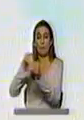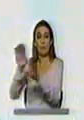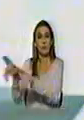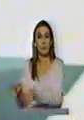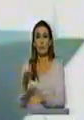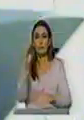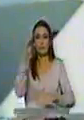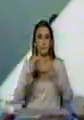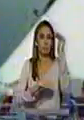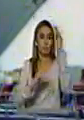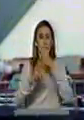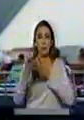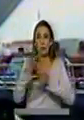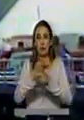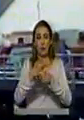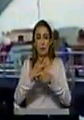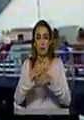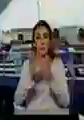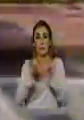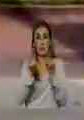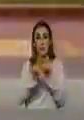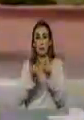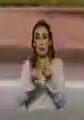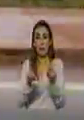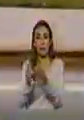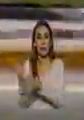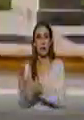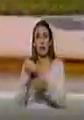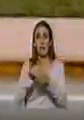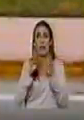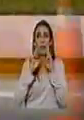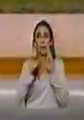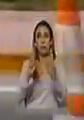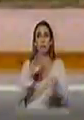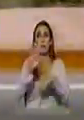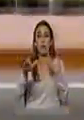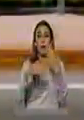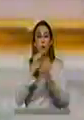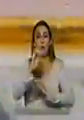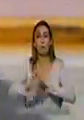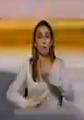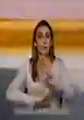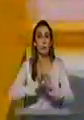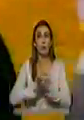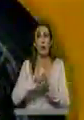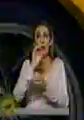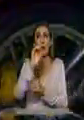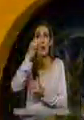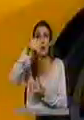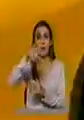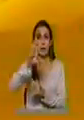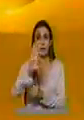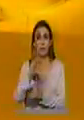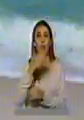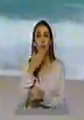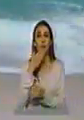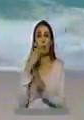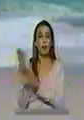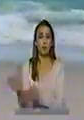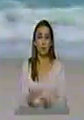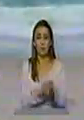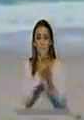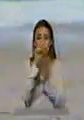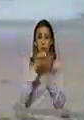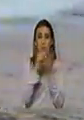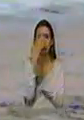obtenidos por exportaciones de productos no petroleros. Según cifras de la Organización Mundial de Turismo, OMT por sus siglas en inglés, en 2018